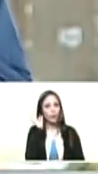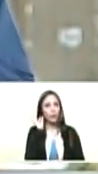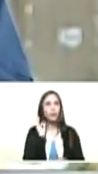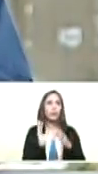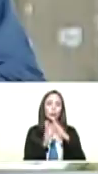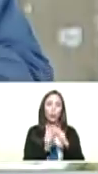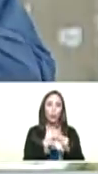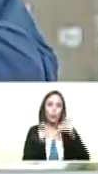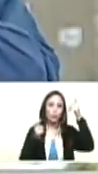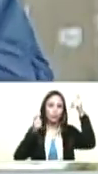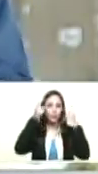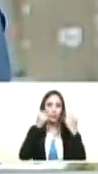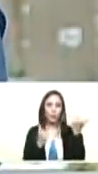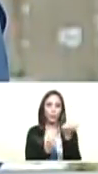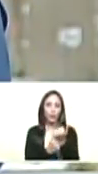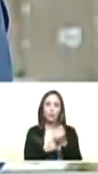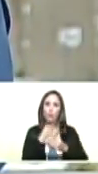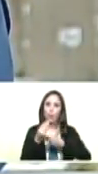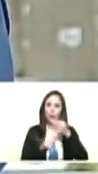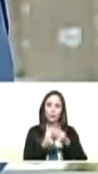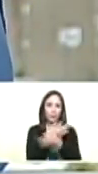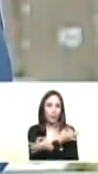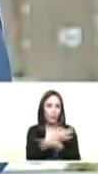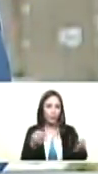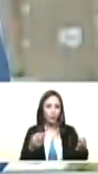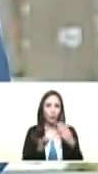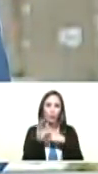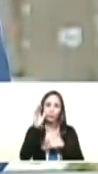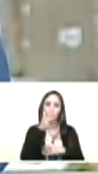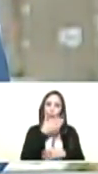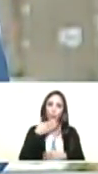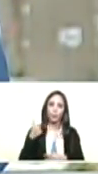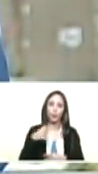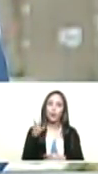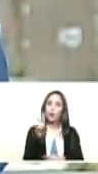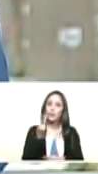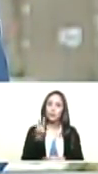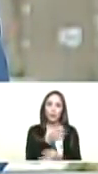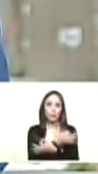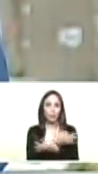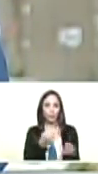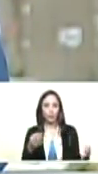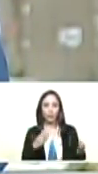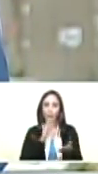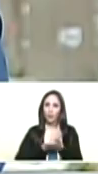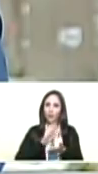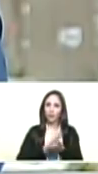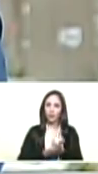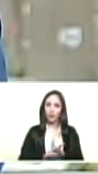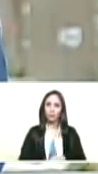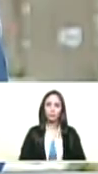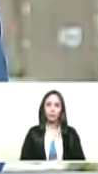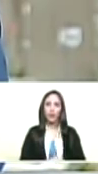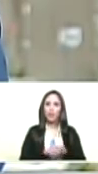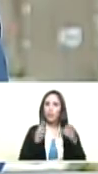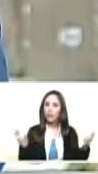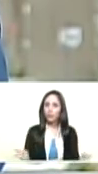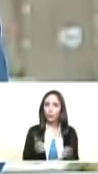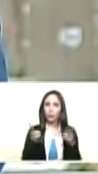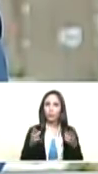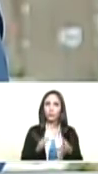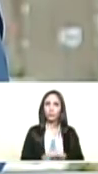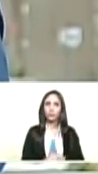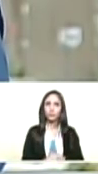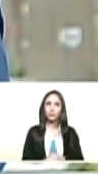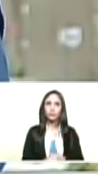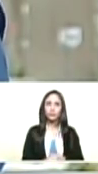las chavistas, vamos a garantizar la construcción de una Venezuela de prosperidad, de grandes logros,